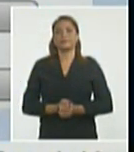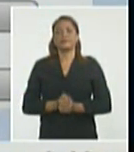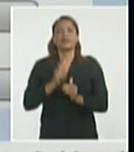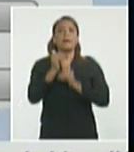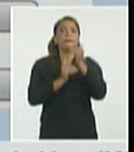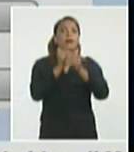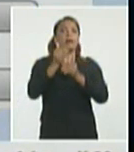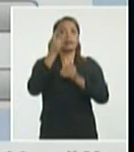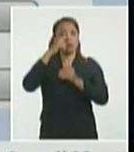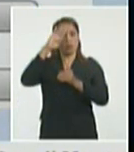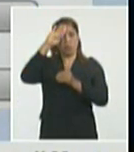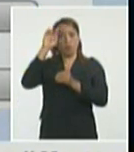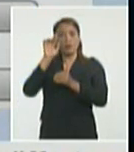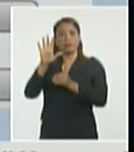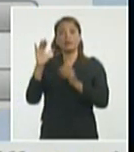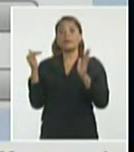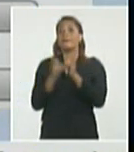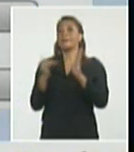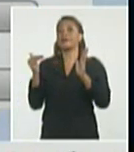en Cuba ya